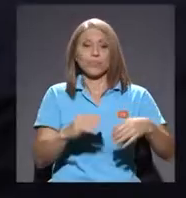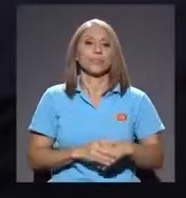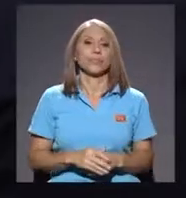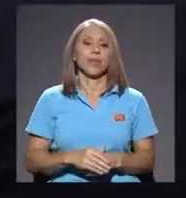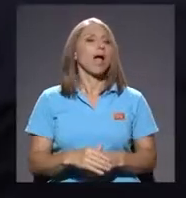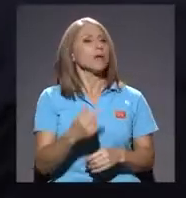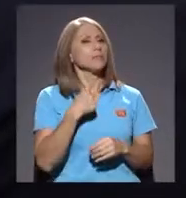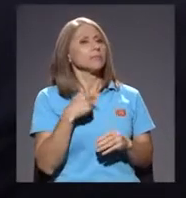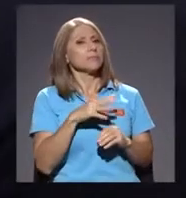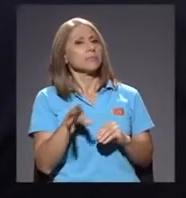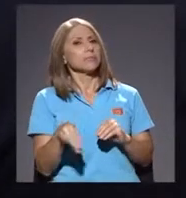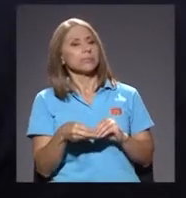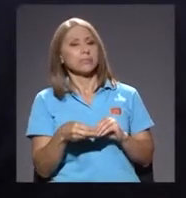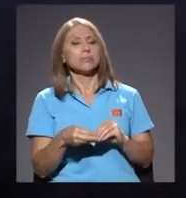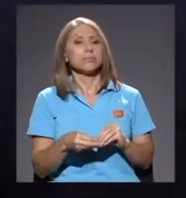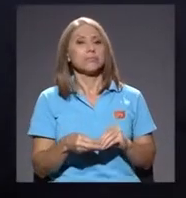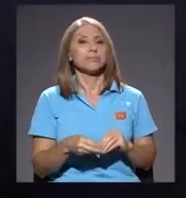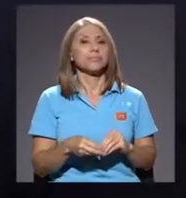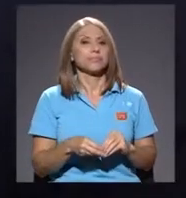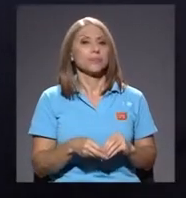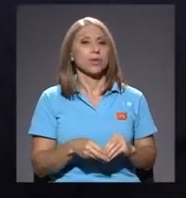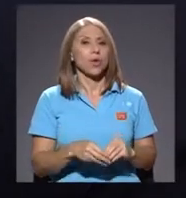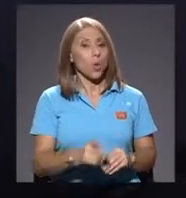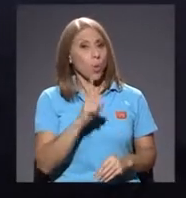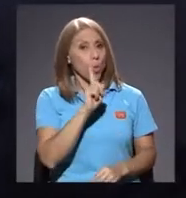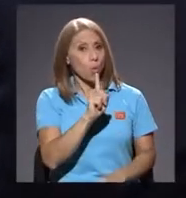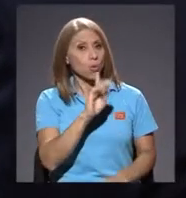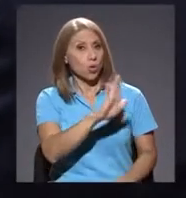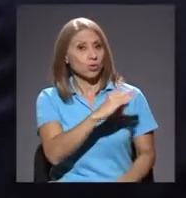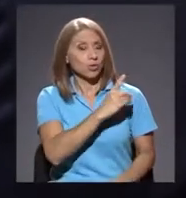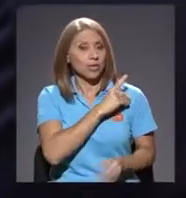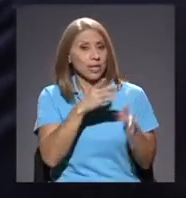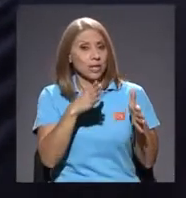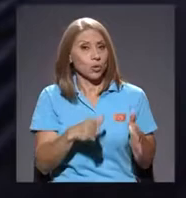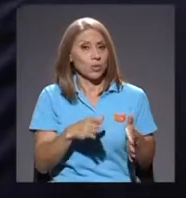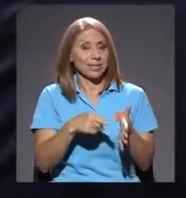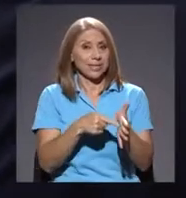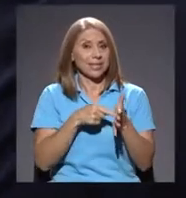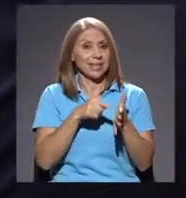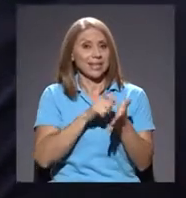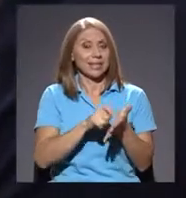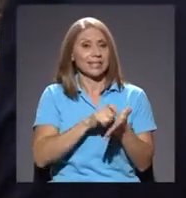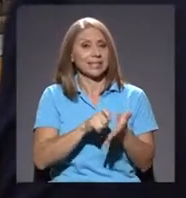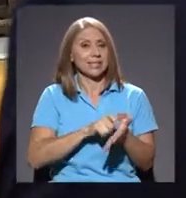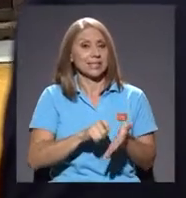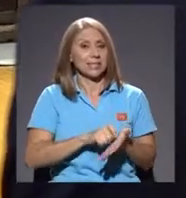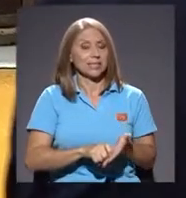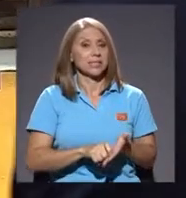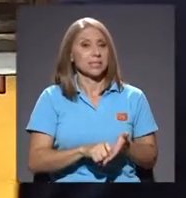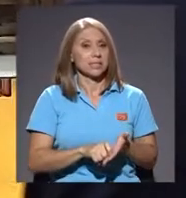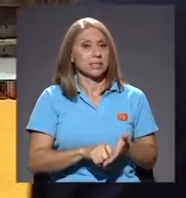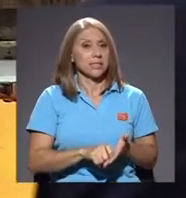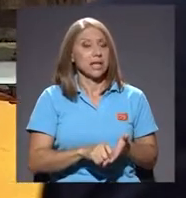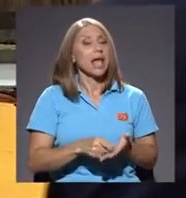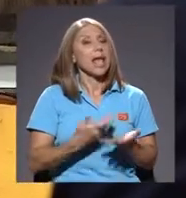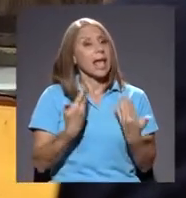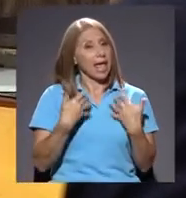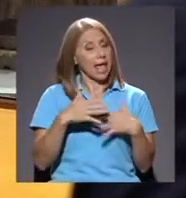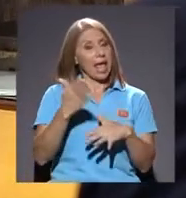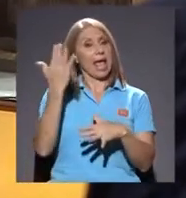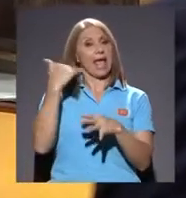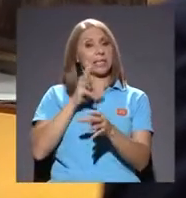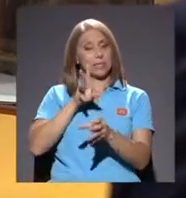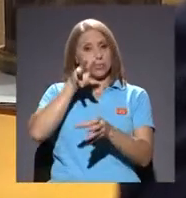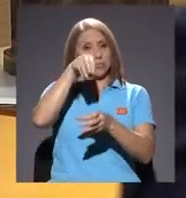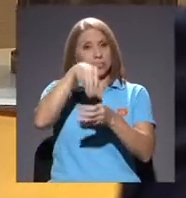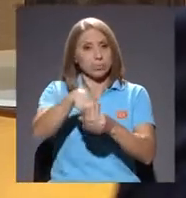nota del pie de página que es que uno de sus directores de tesis estuvo en el diseño de